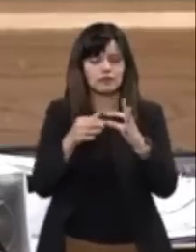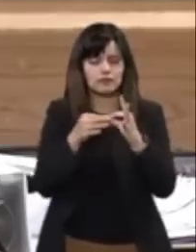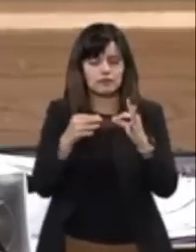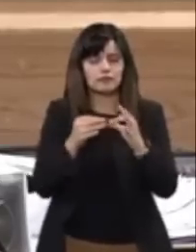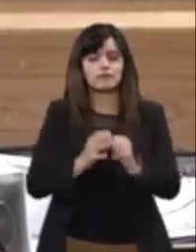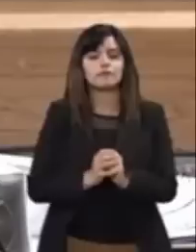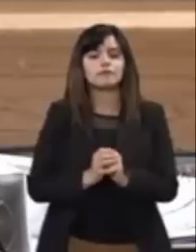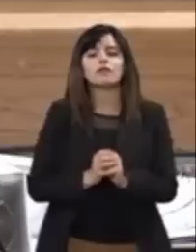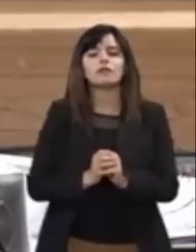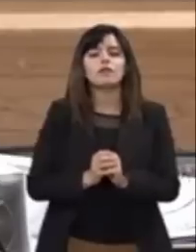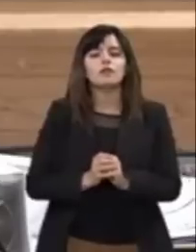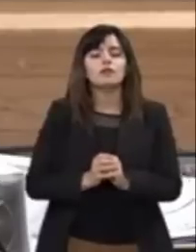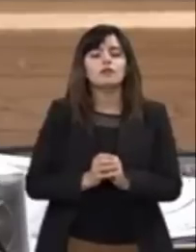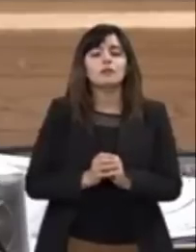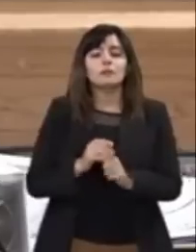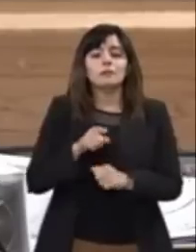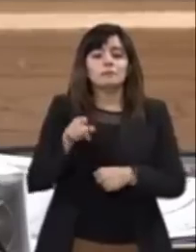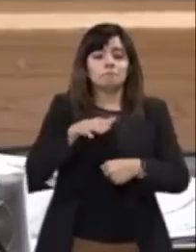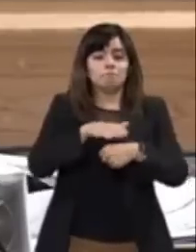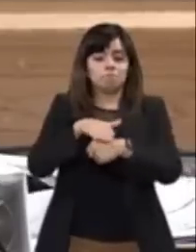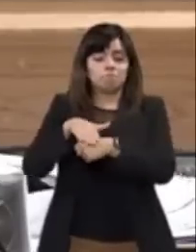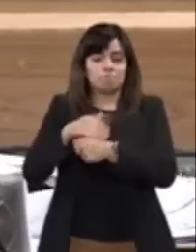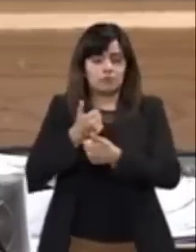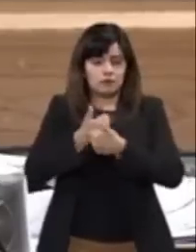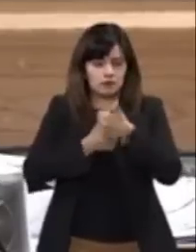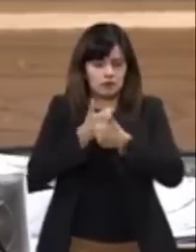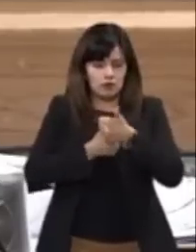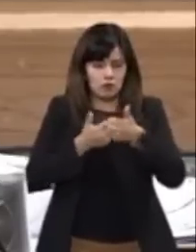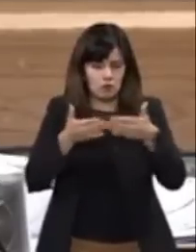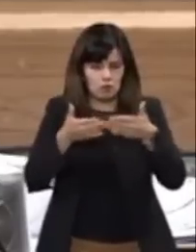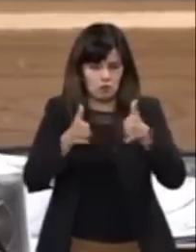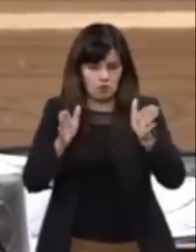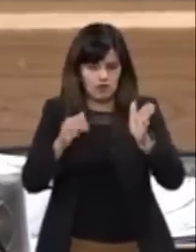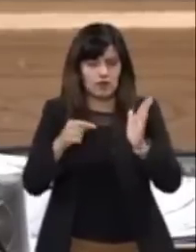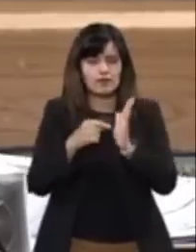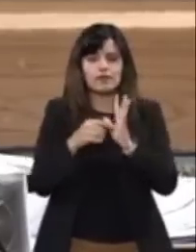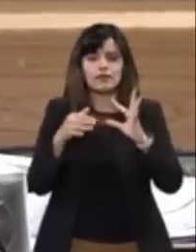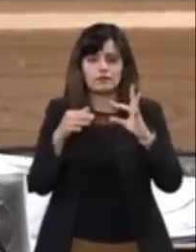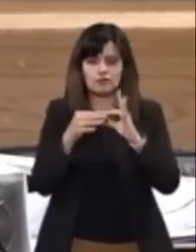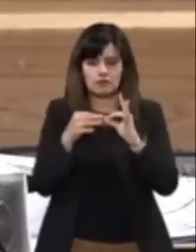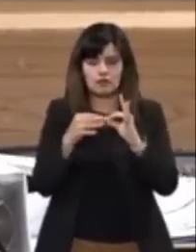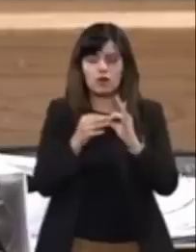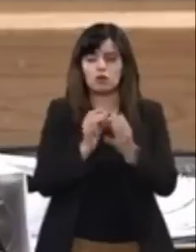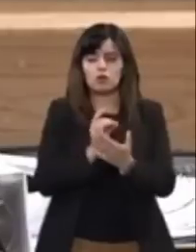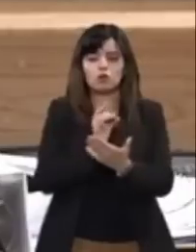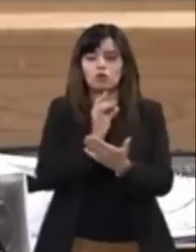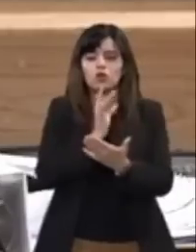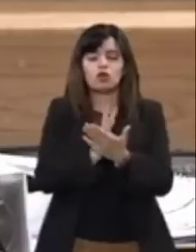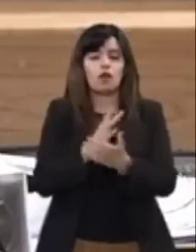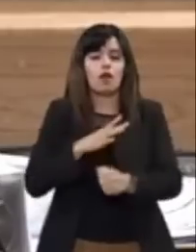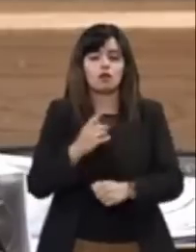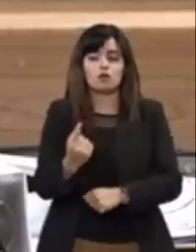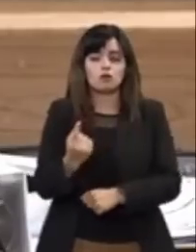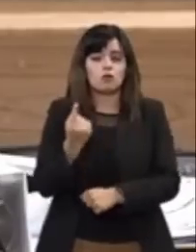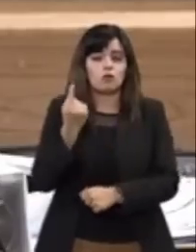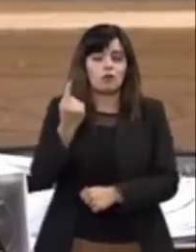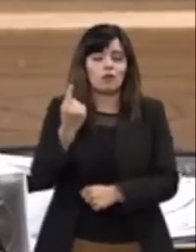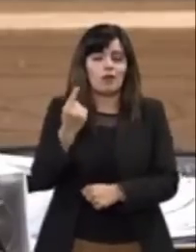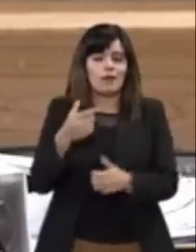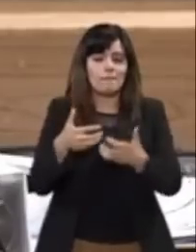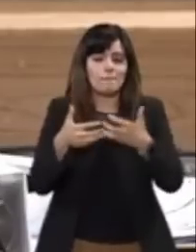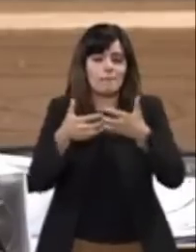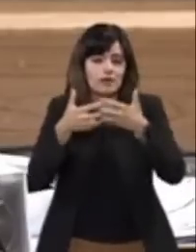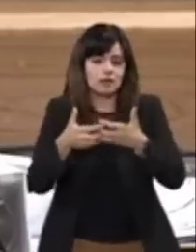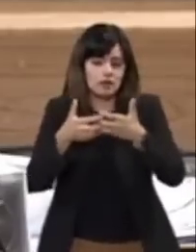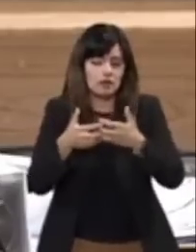pública se invocó una excepción y esto implicó un argumento de que solo existía un posible oferente del servicio